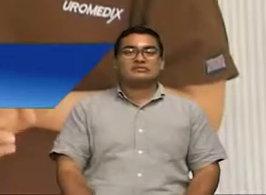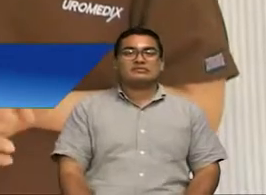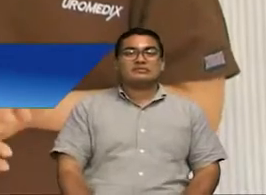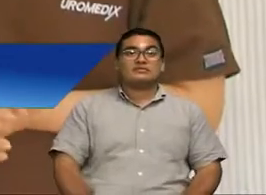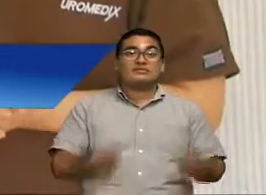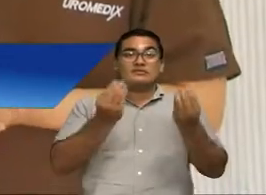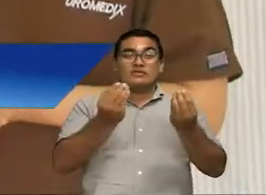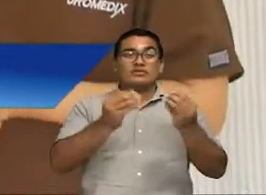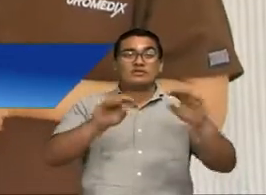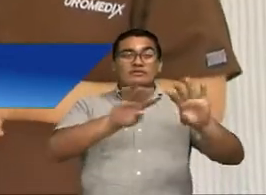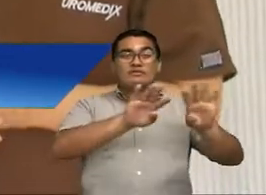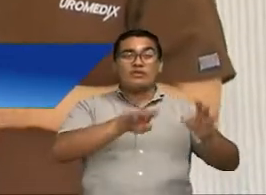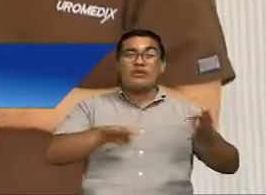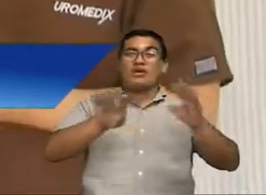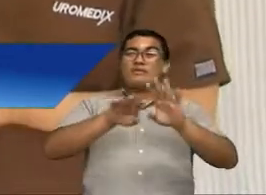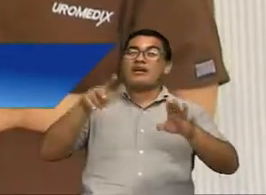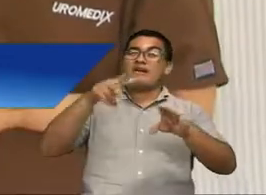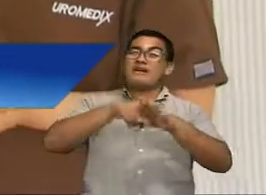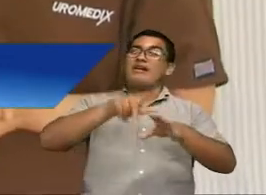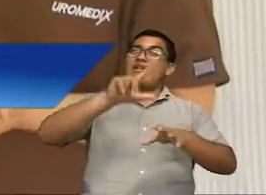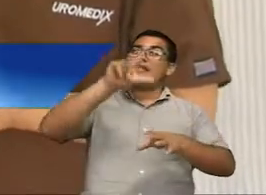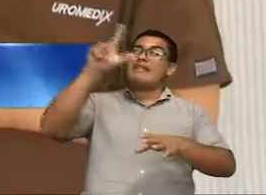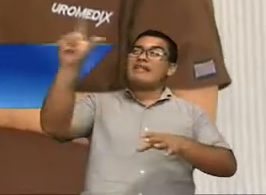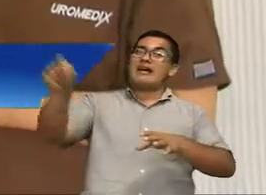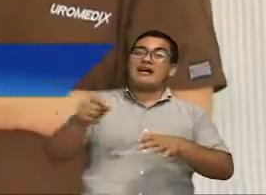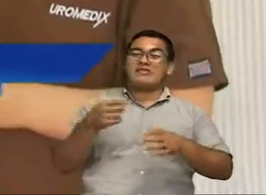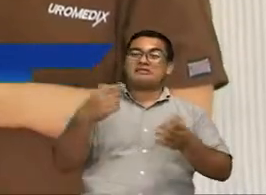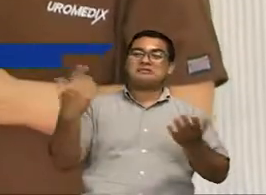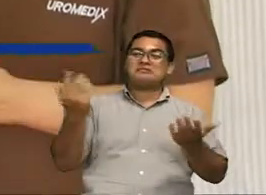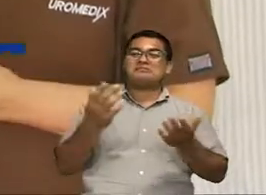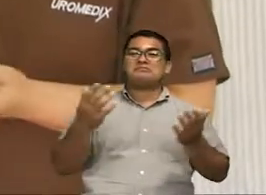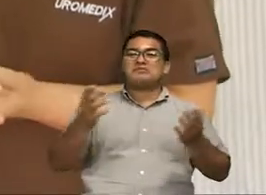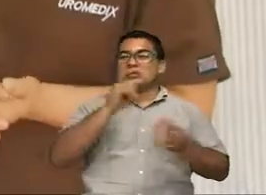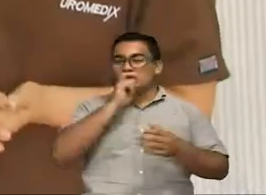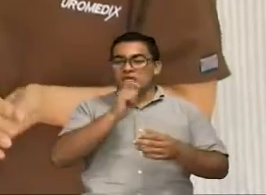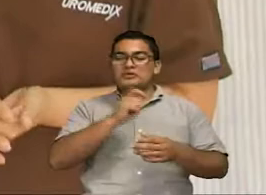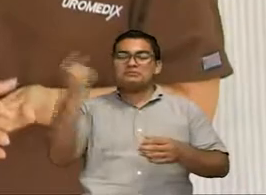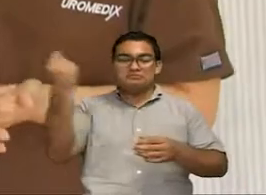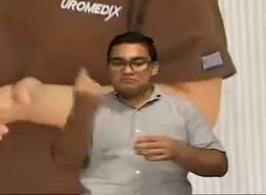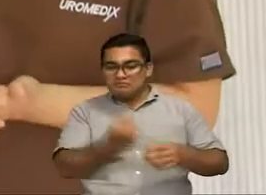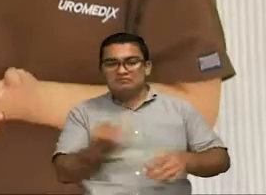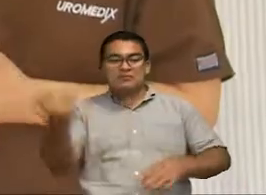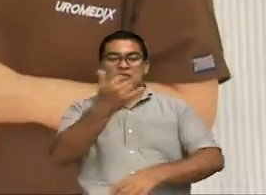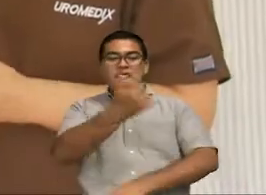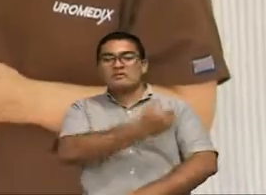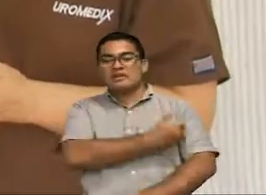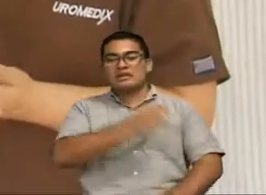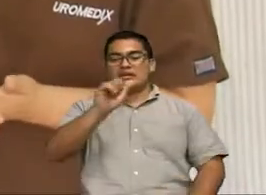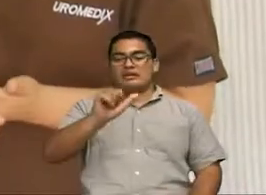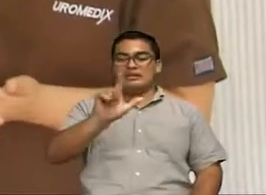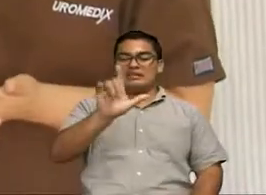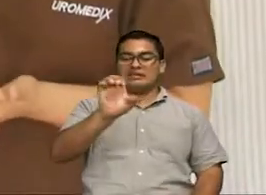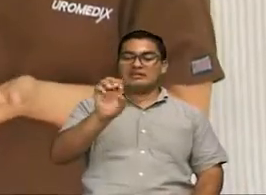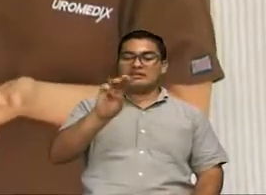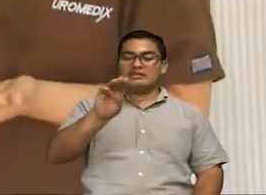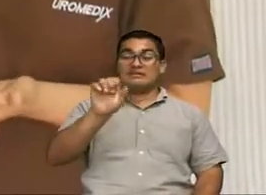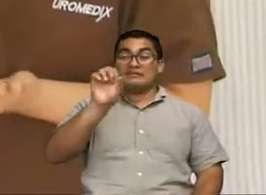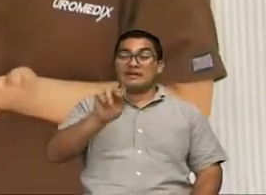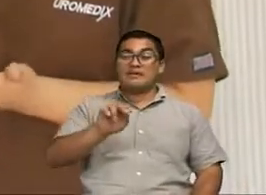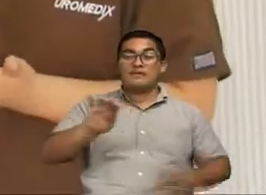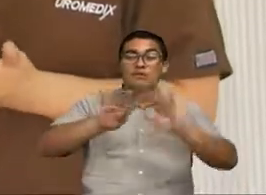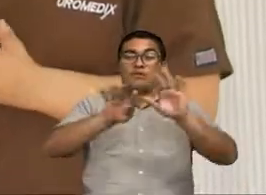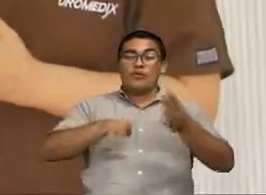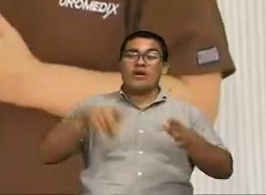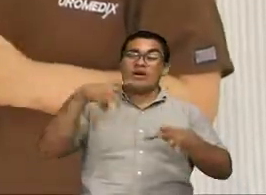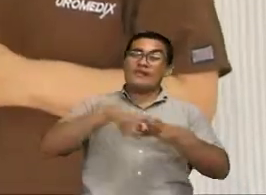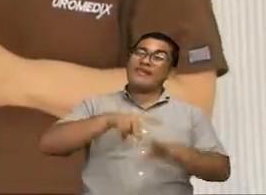bastantes mujeres del norte, del campo, prefieren el alemán nicaragüense, se vienen ese tipo de mujeres, ¿qué